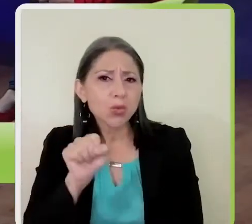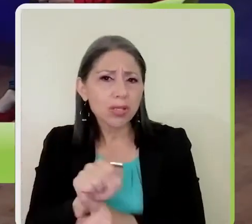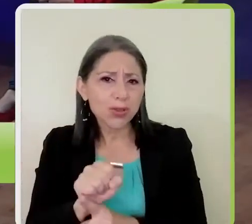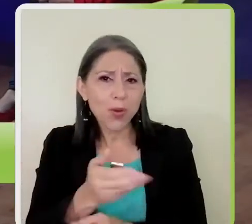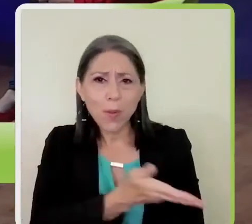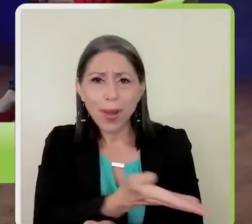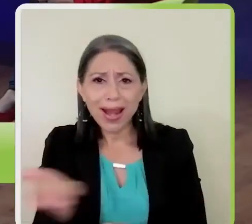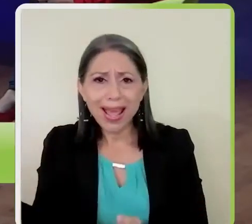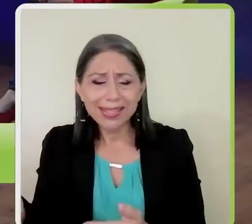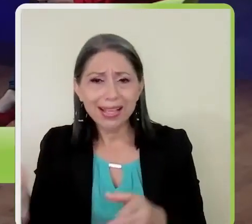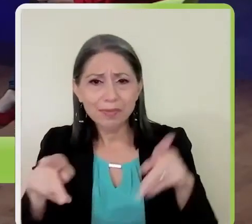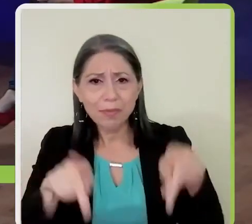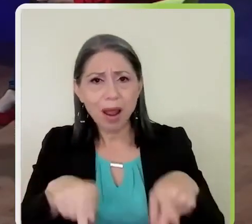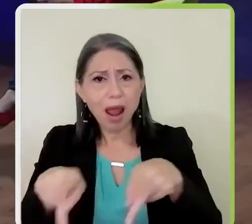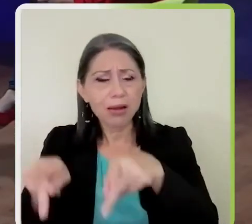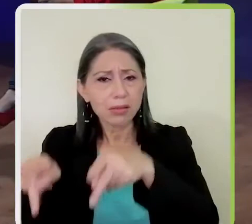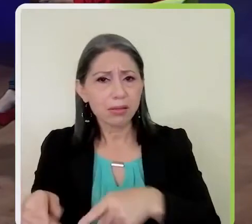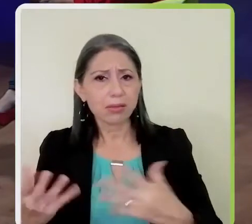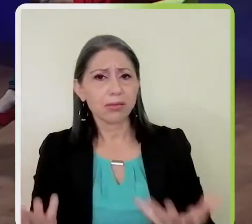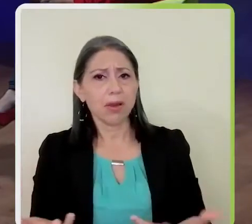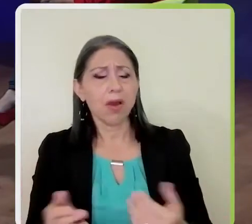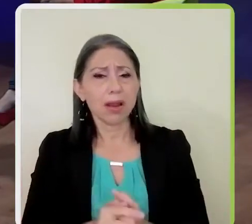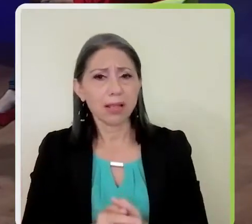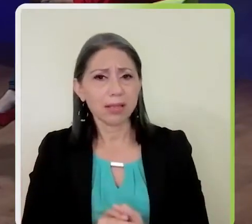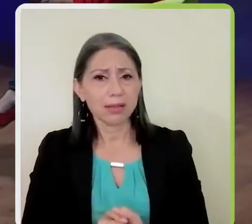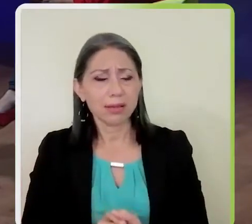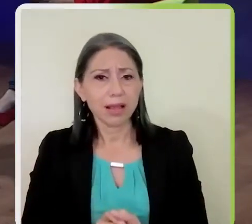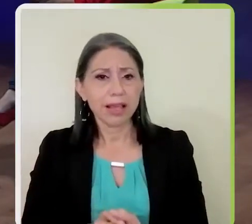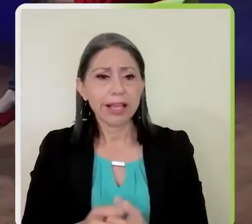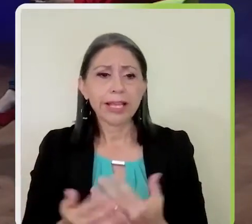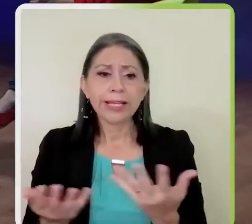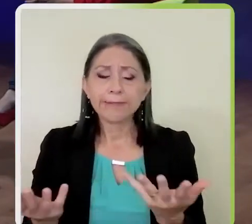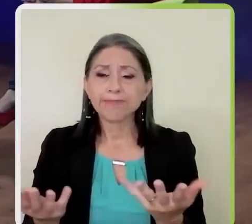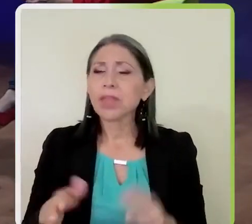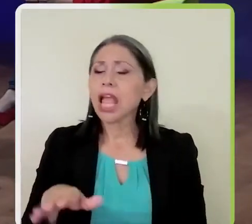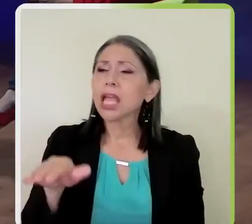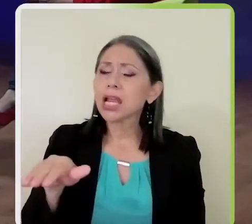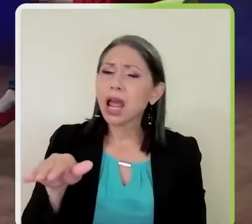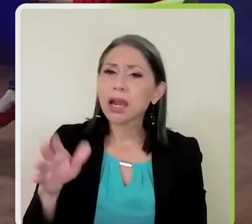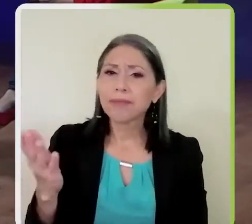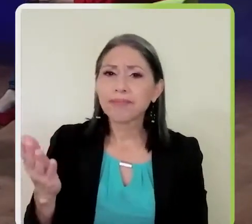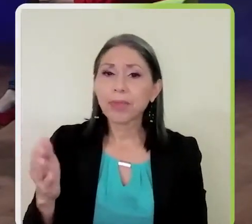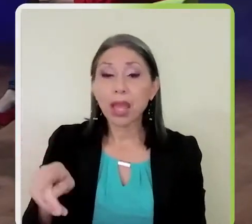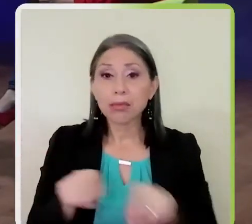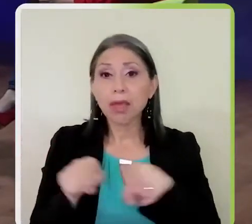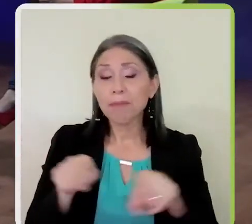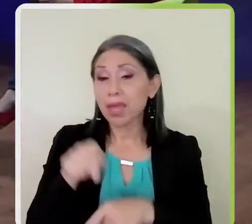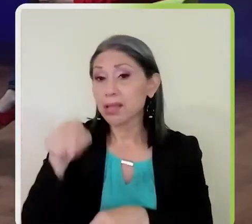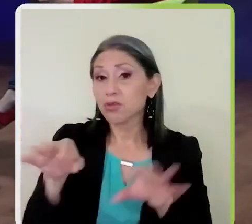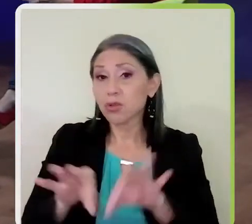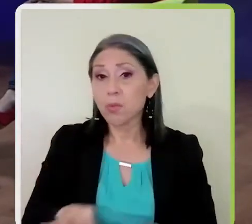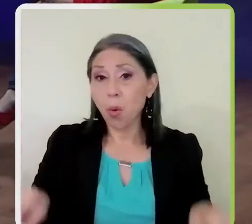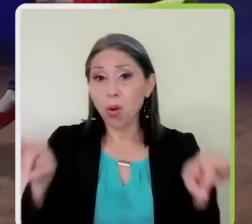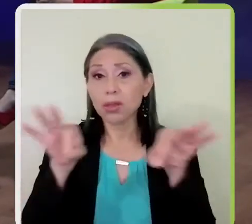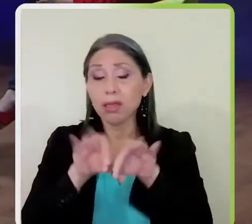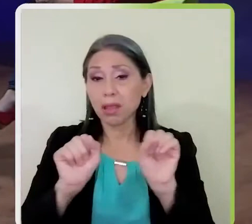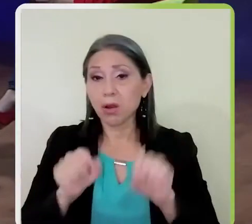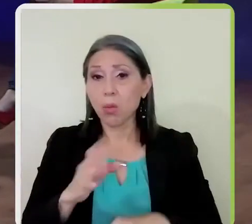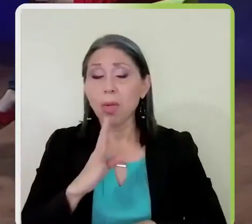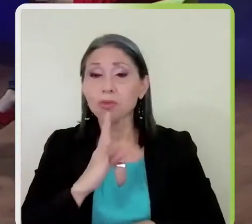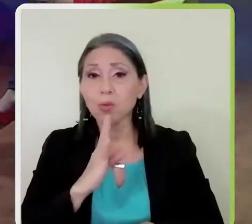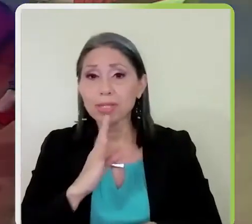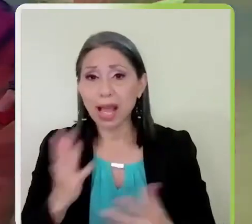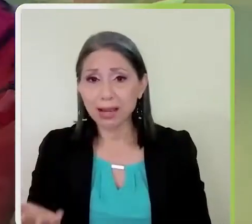también para este grupo de personas, ¿verdad? Claro, Iliana, esto también me parece importante que lo